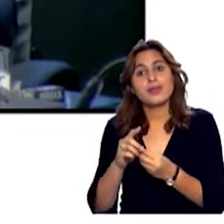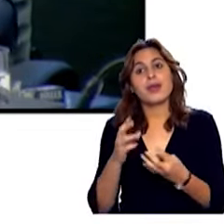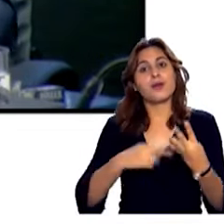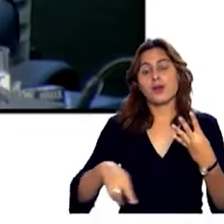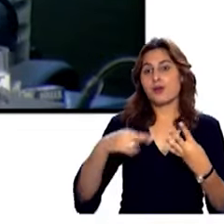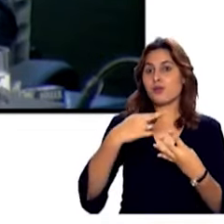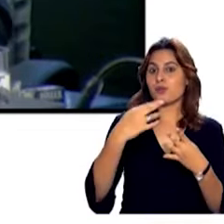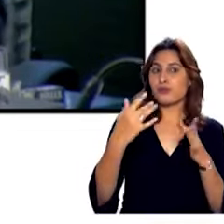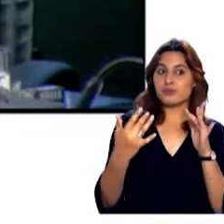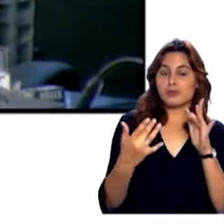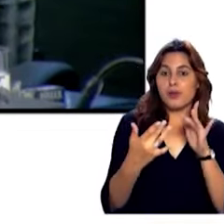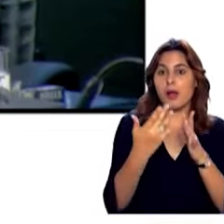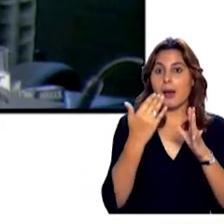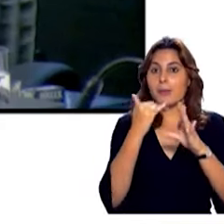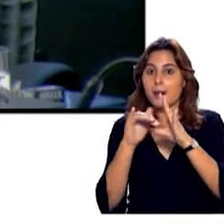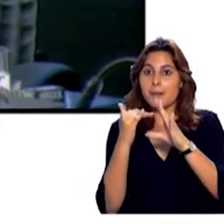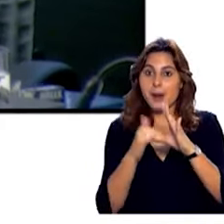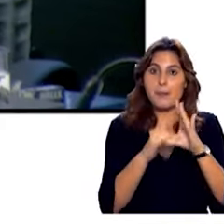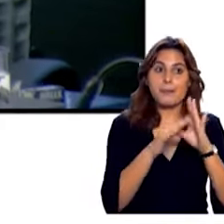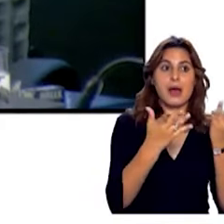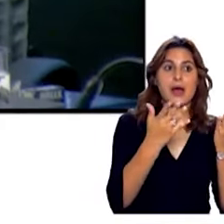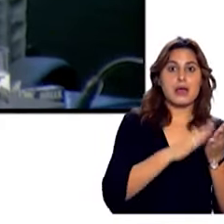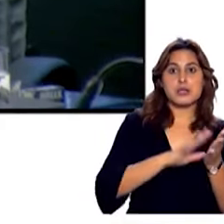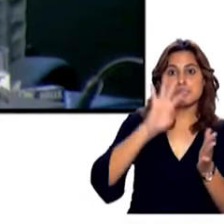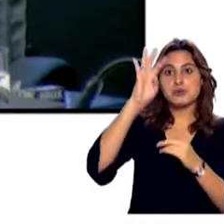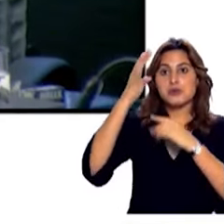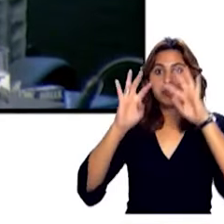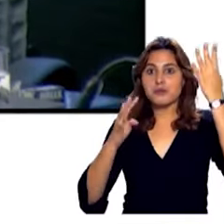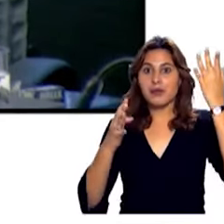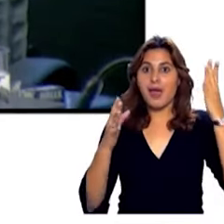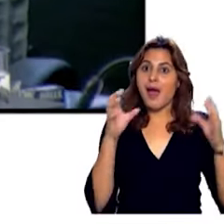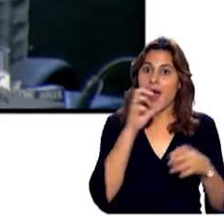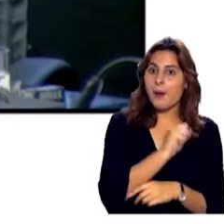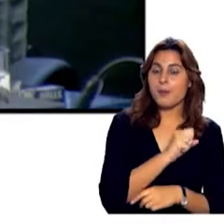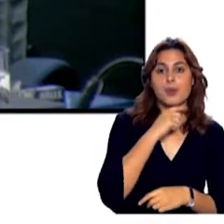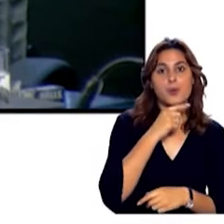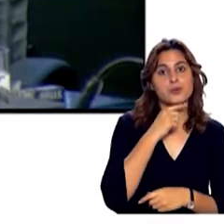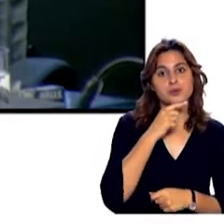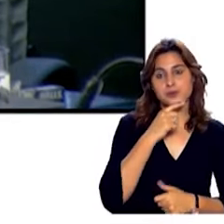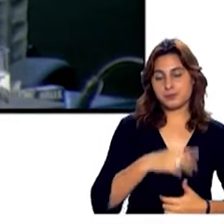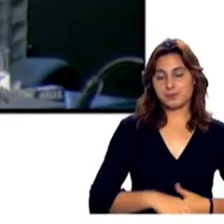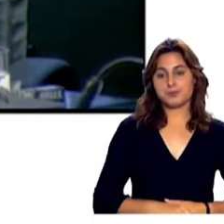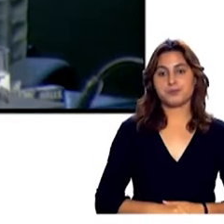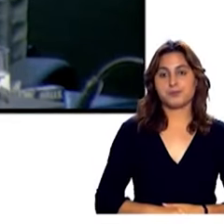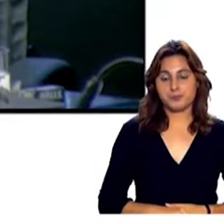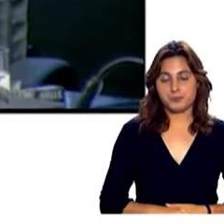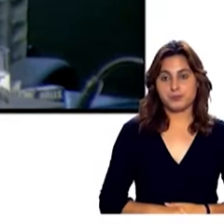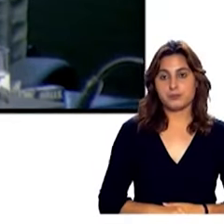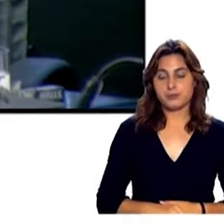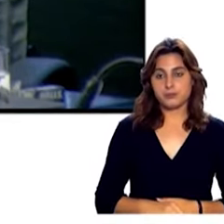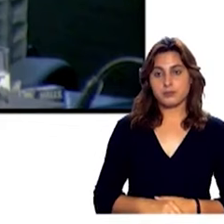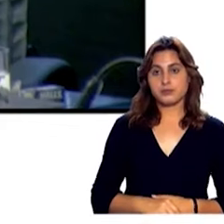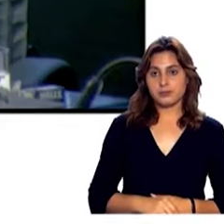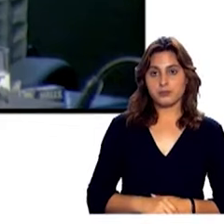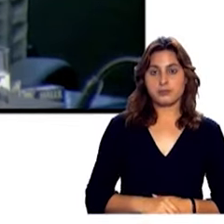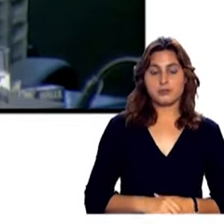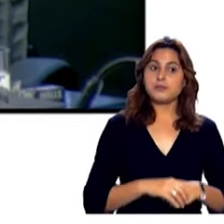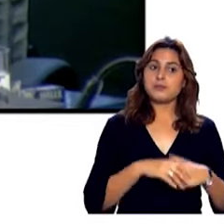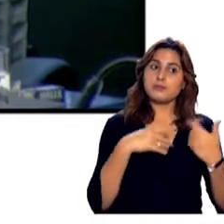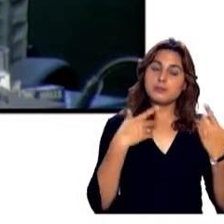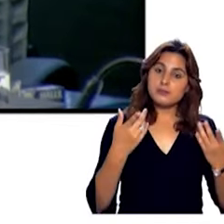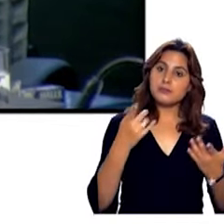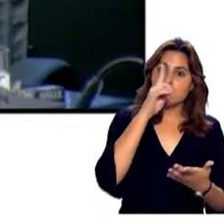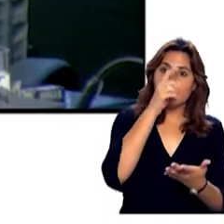de dispersión jurisprudencial y todos los problemas que se lleva aidos Bueno Son los motivos de casación vamos a decir en los